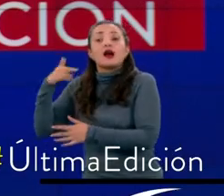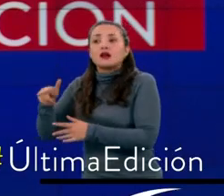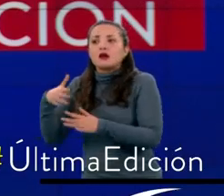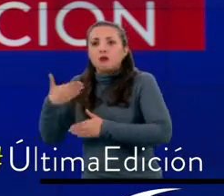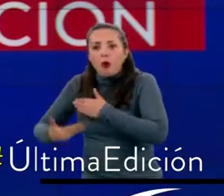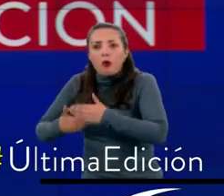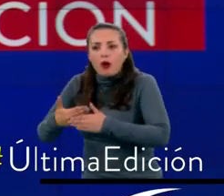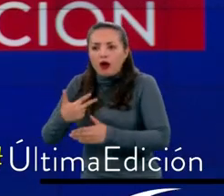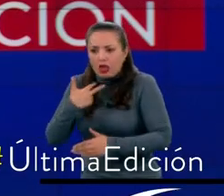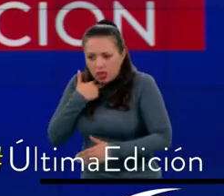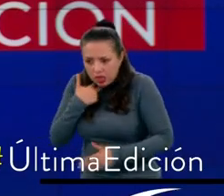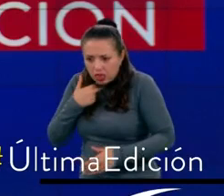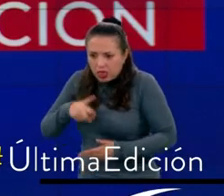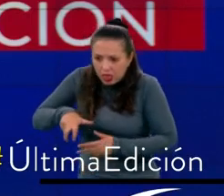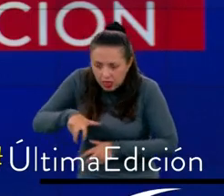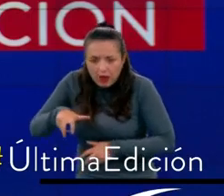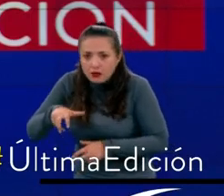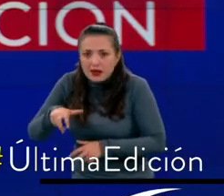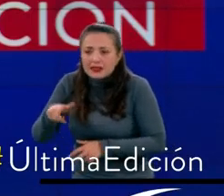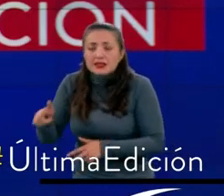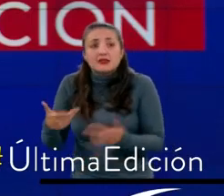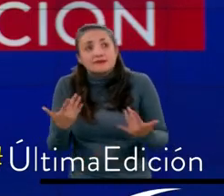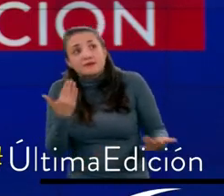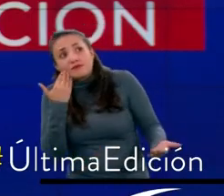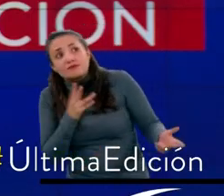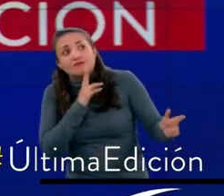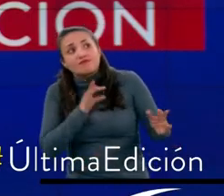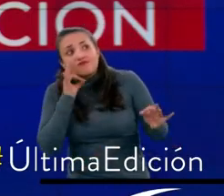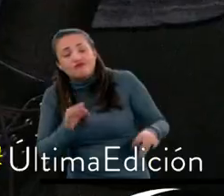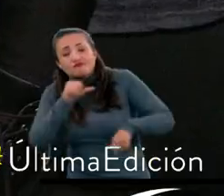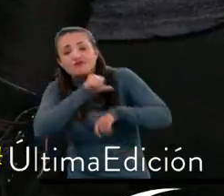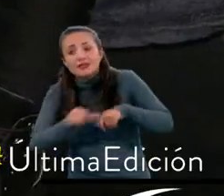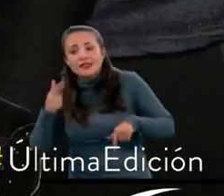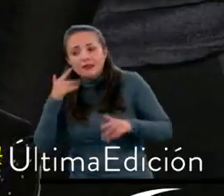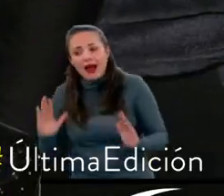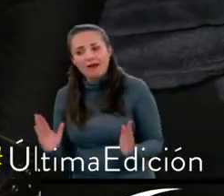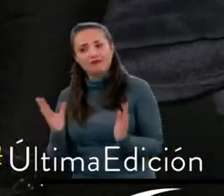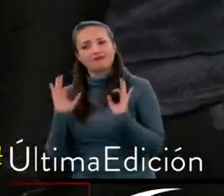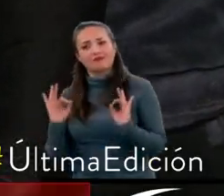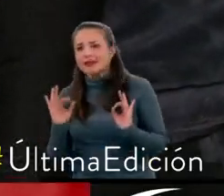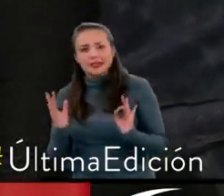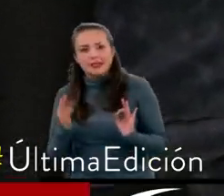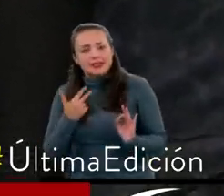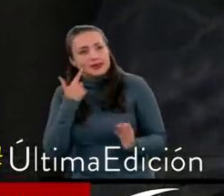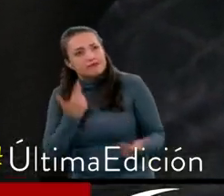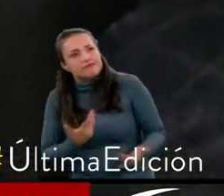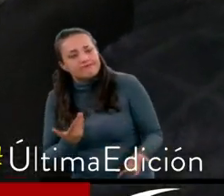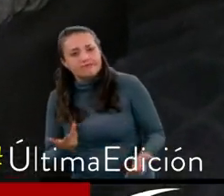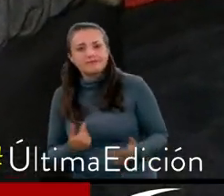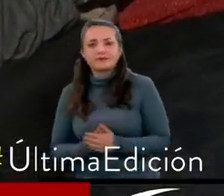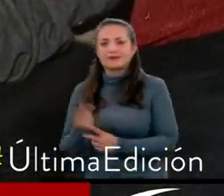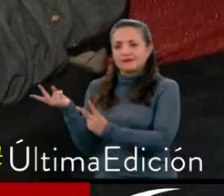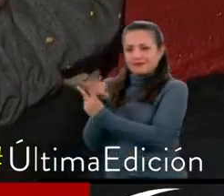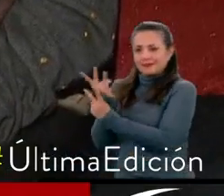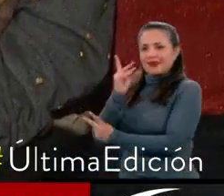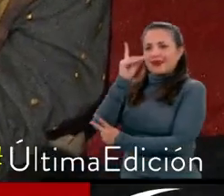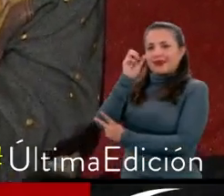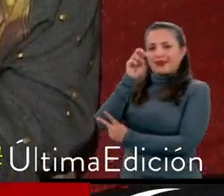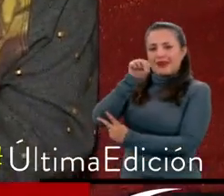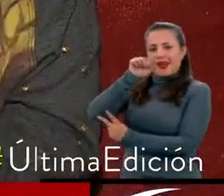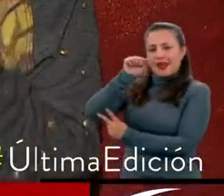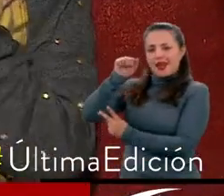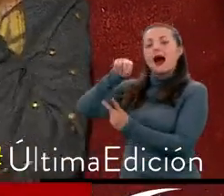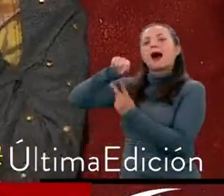hoy están a la espera de una cirugía para mejorar su calidad de vida. Ellas son Dana y Paula, las hermanitas